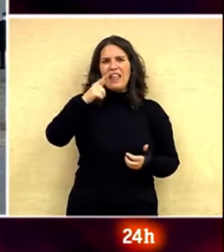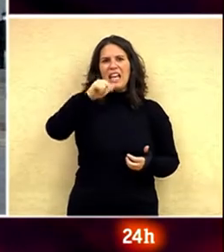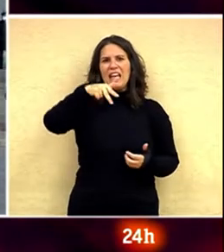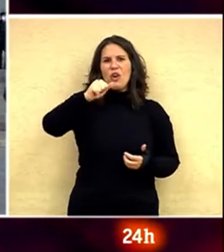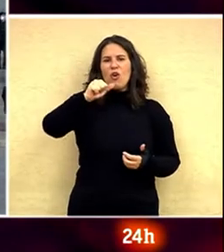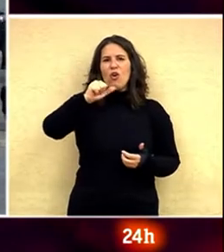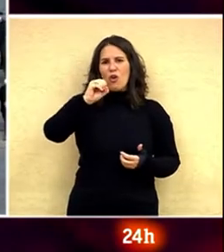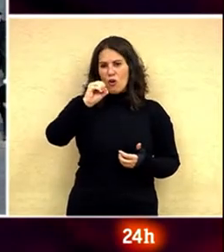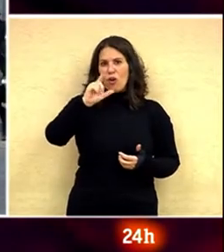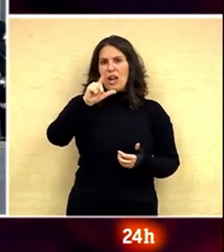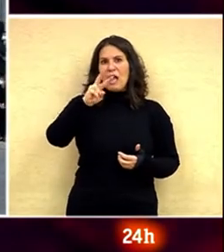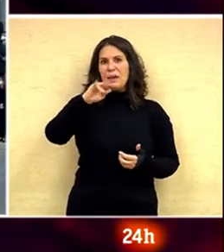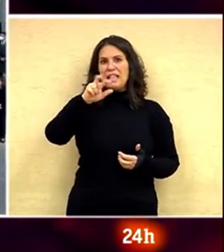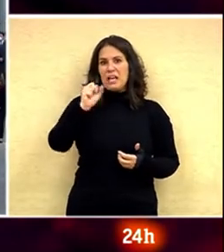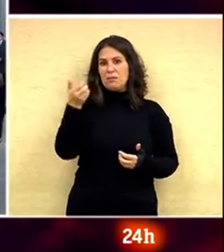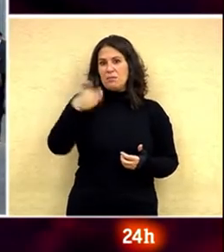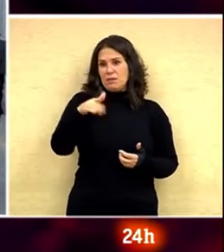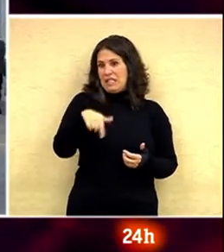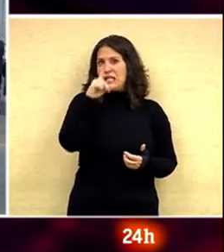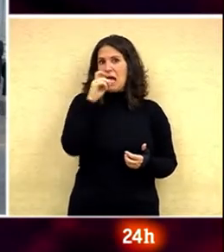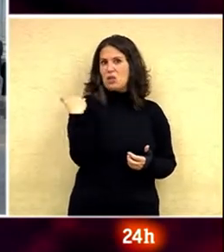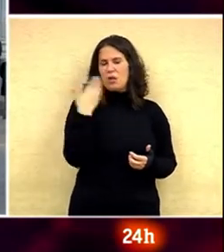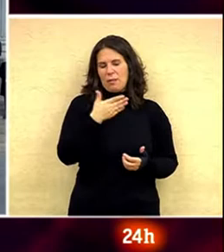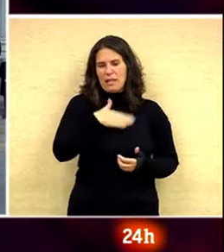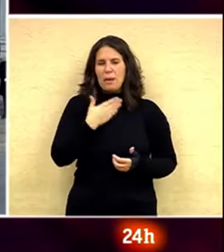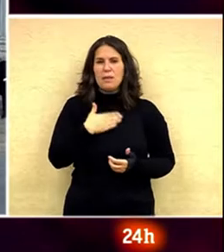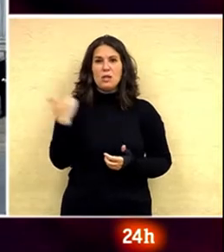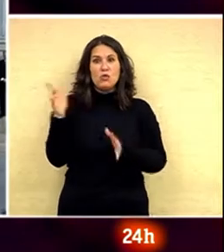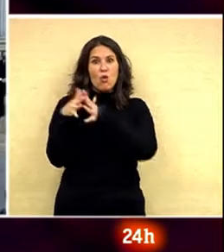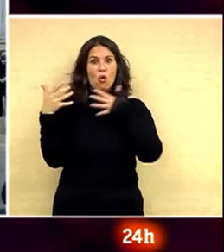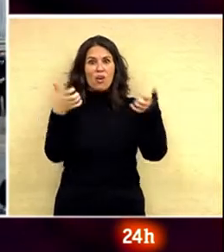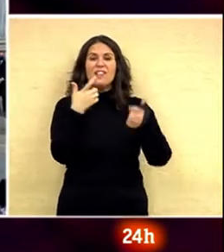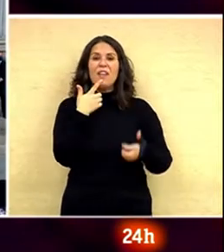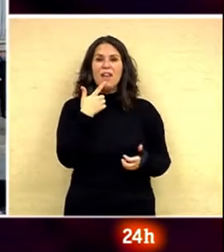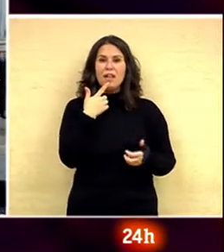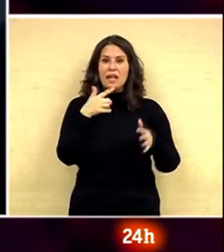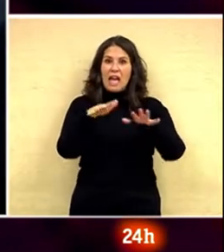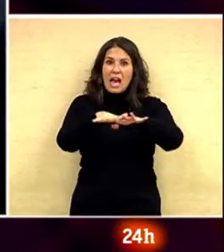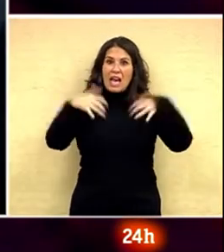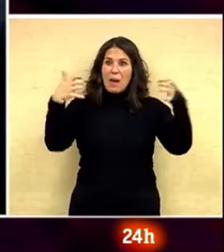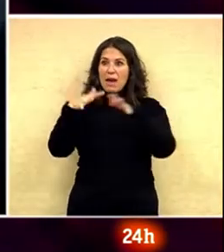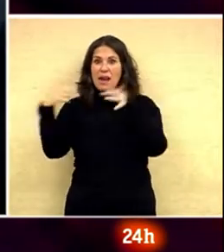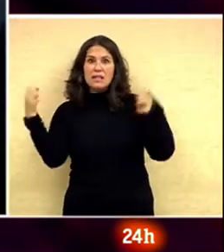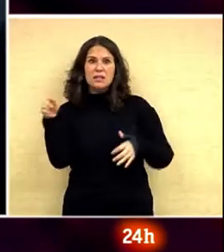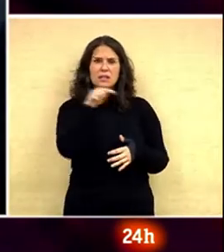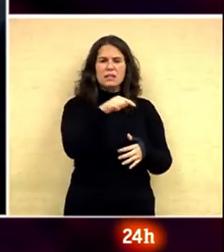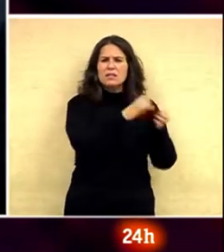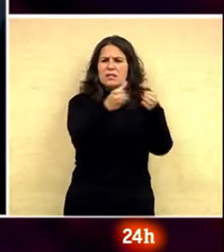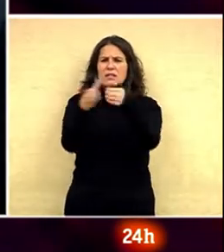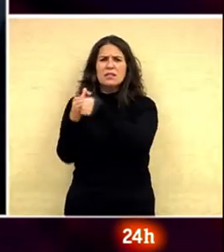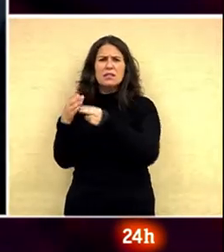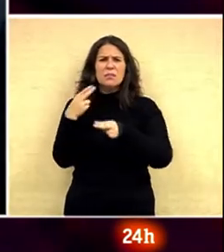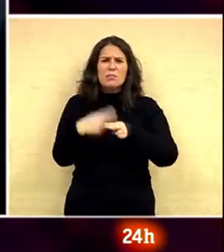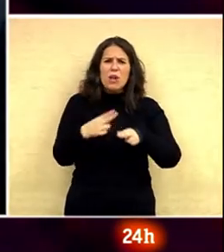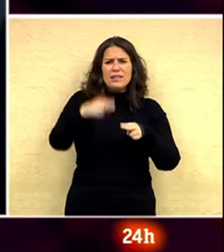Lavilla, fallecido lamentablemente este mismo año. En las cámaras están presentes distintas opciones políticas